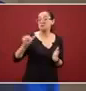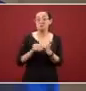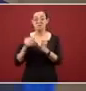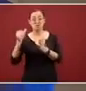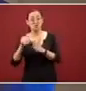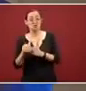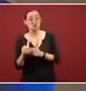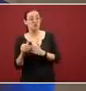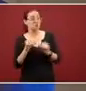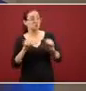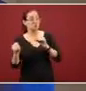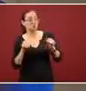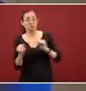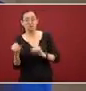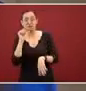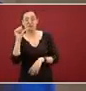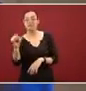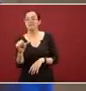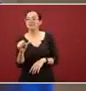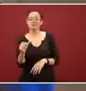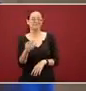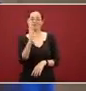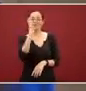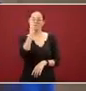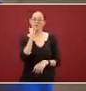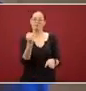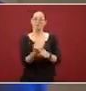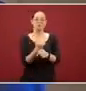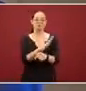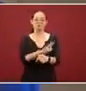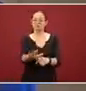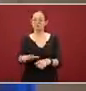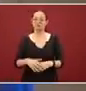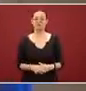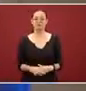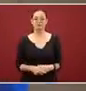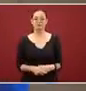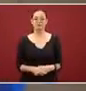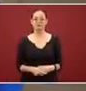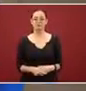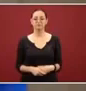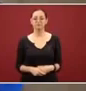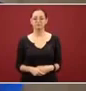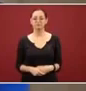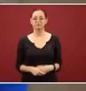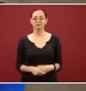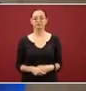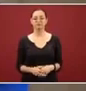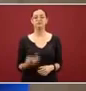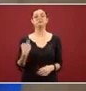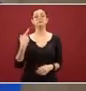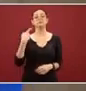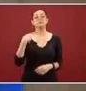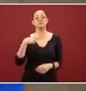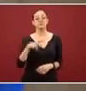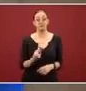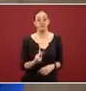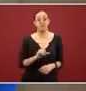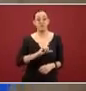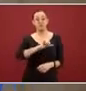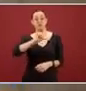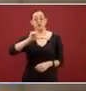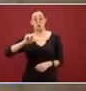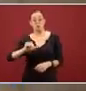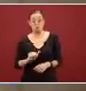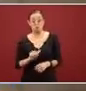millones, desde luego queda fuera de toda proporción. Sin embargo, conforme empiezan a aparecer los casos y